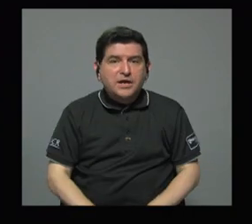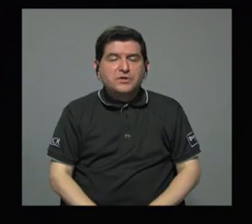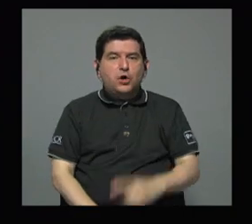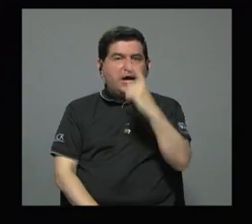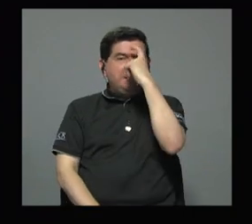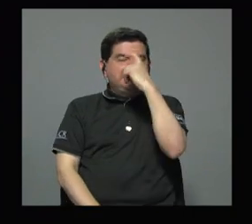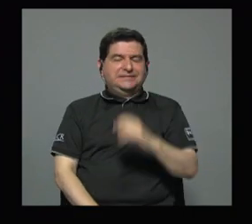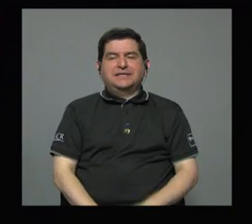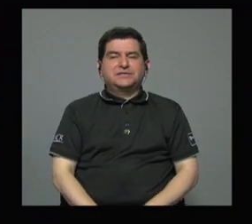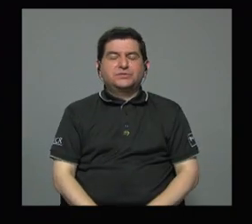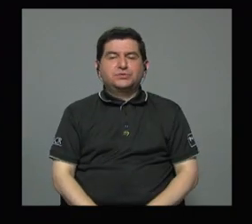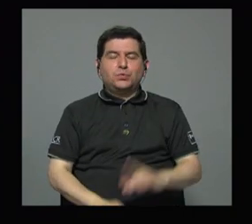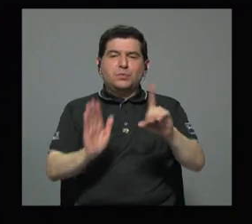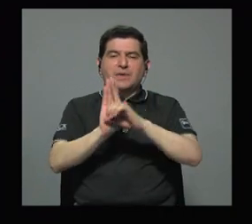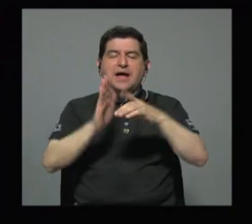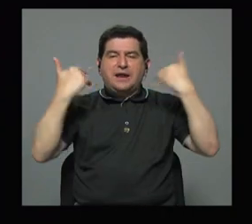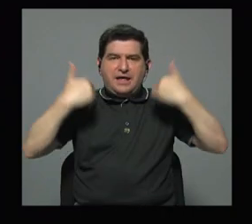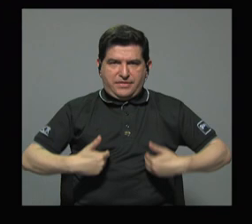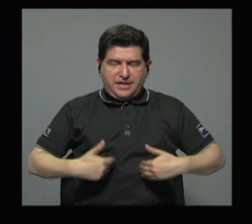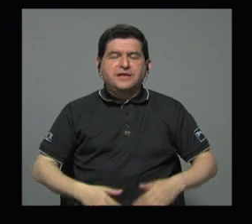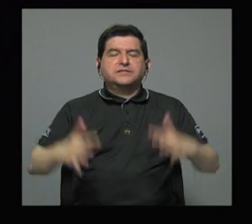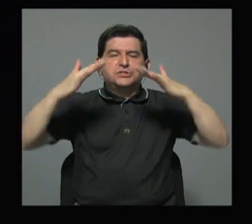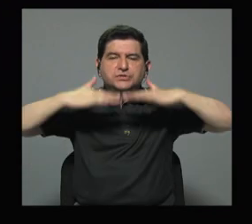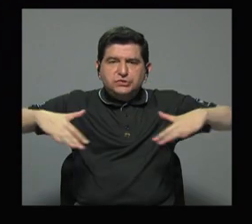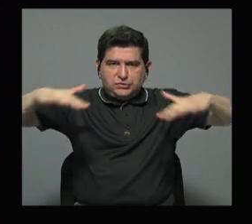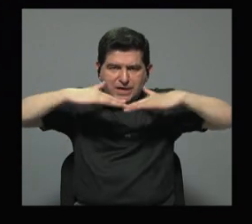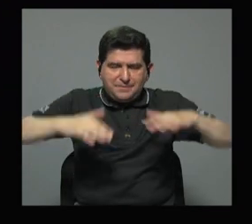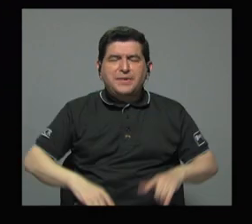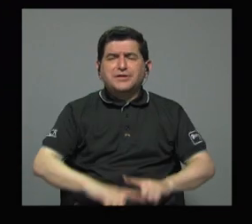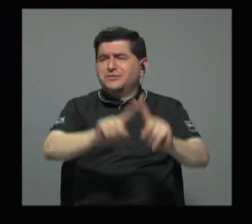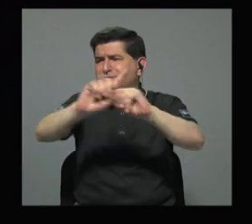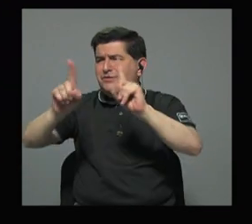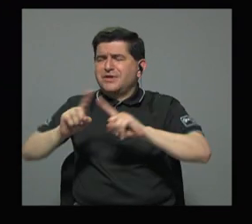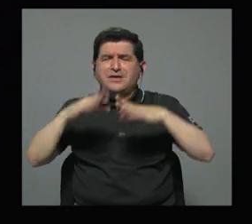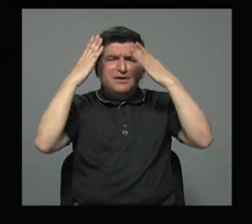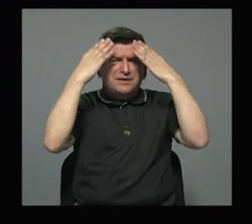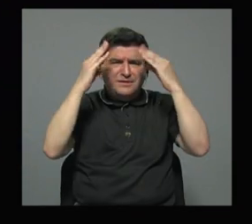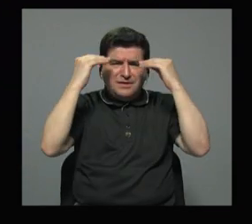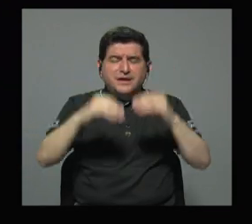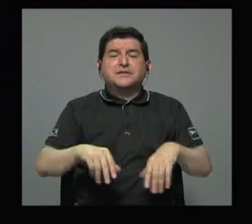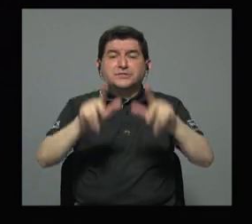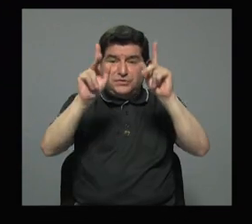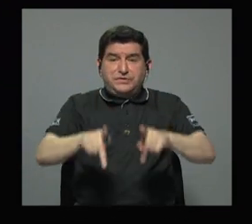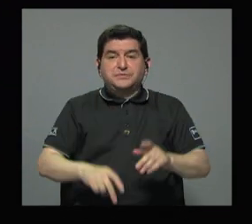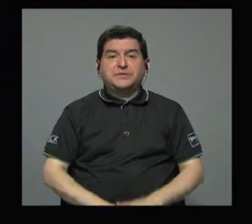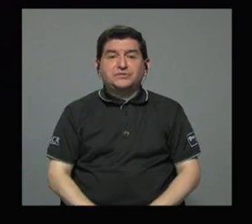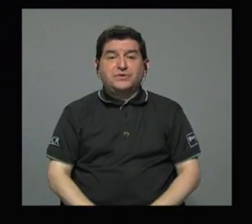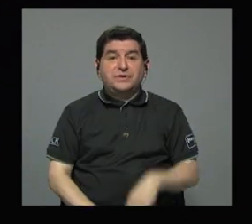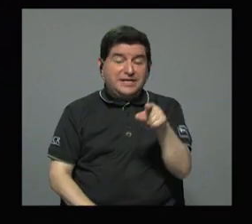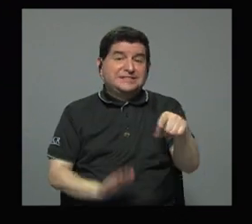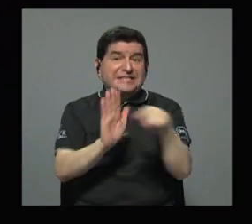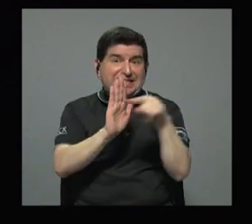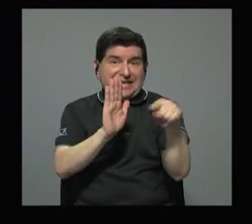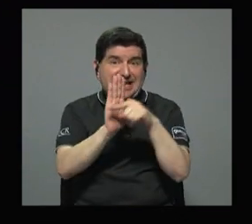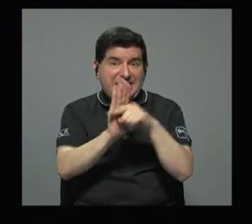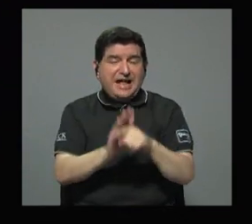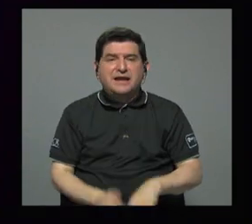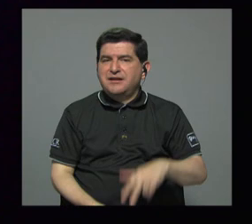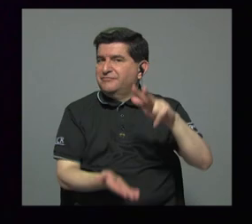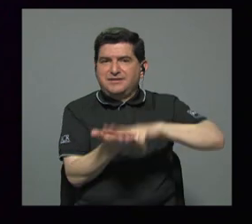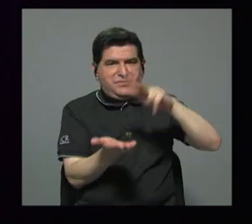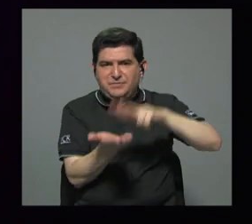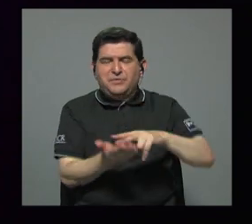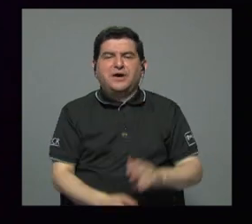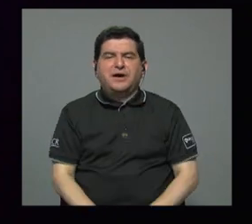escazú que engloba derechos humanos y yo a ambiente inglés muchísima información a las personas que se les está negando a no ratificar